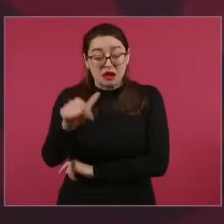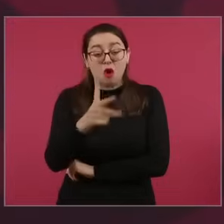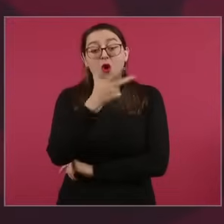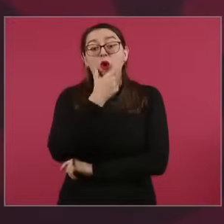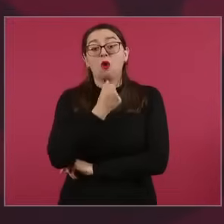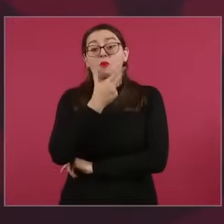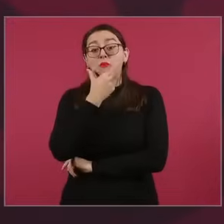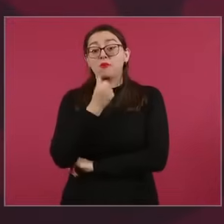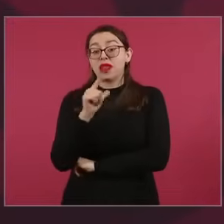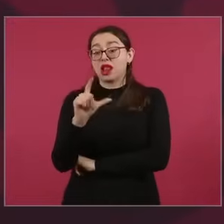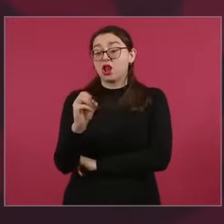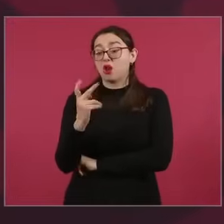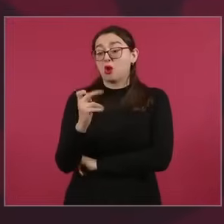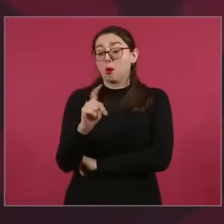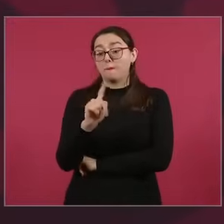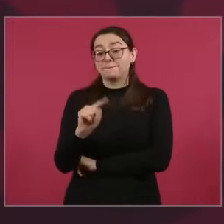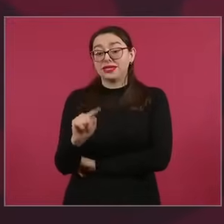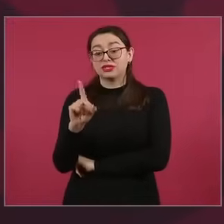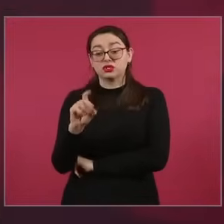con